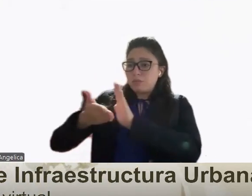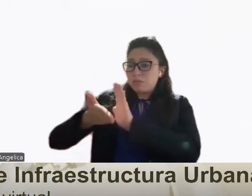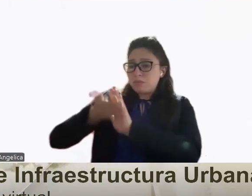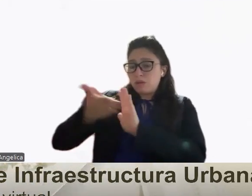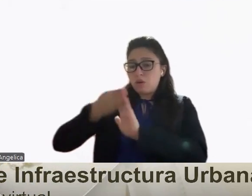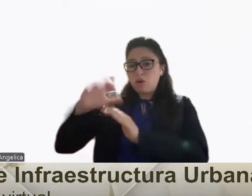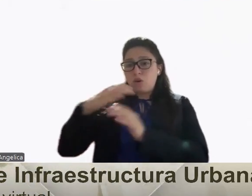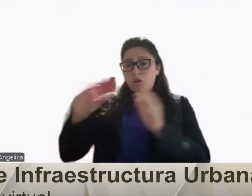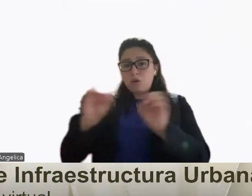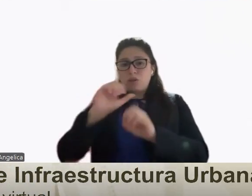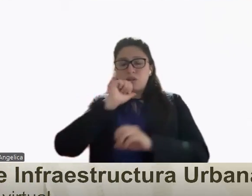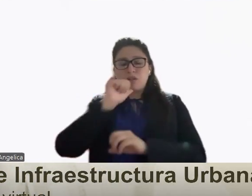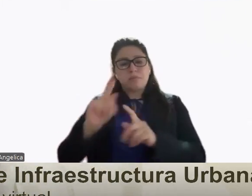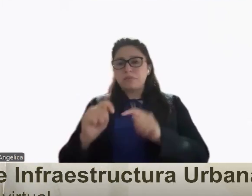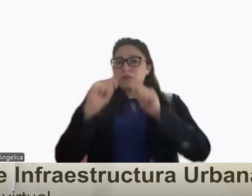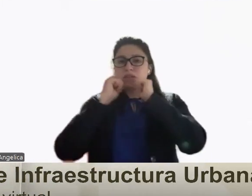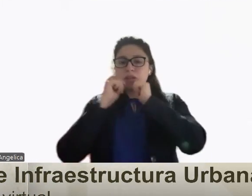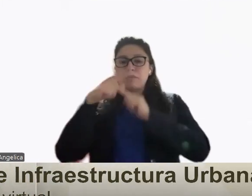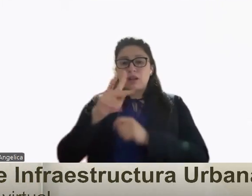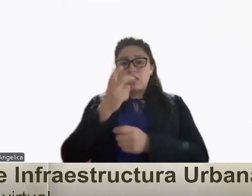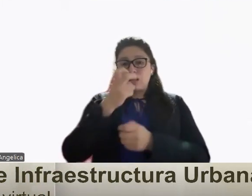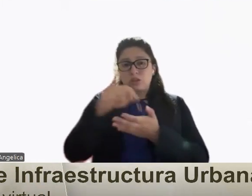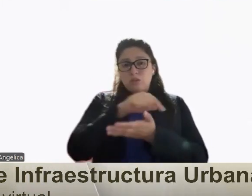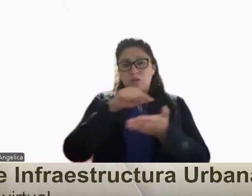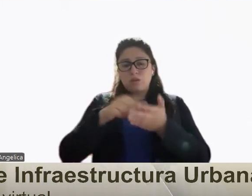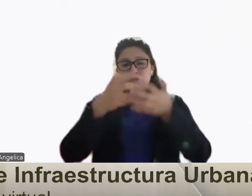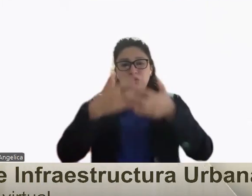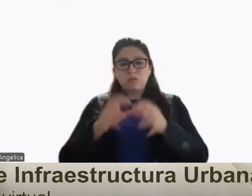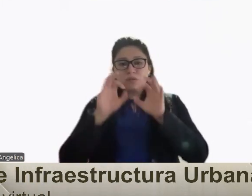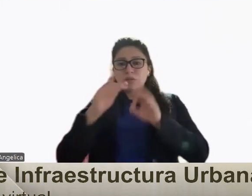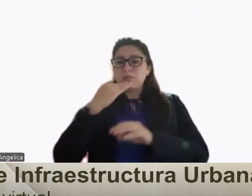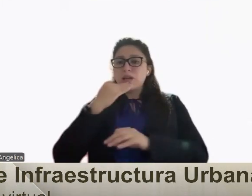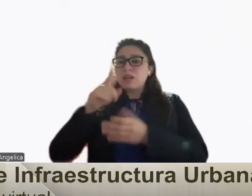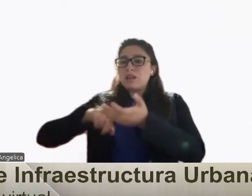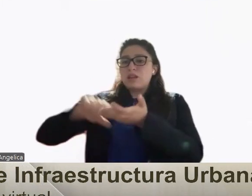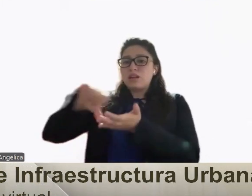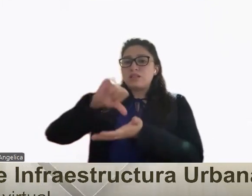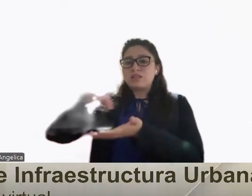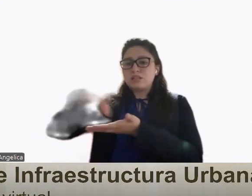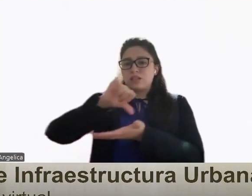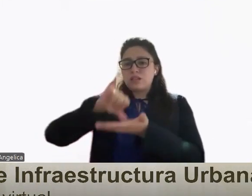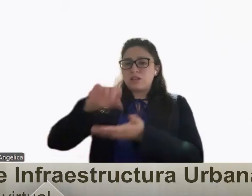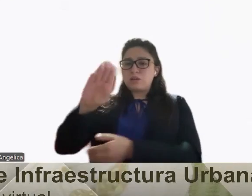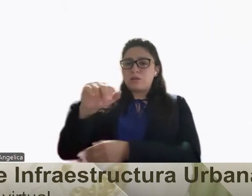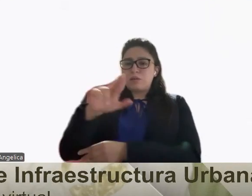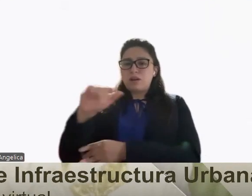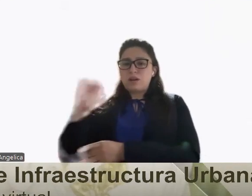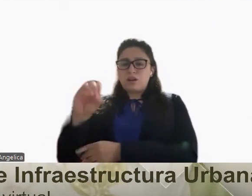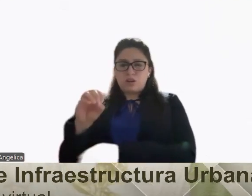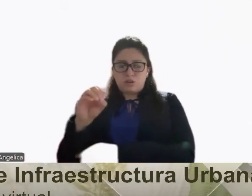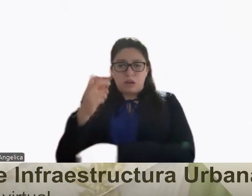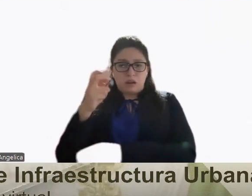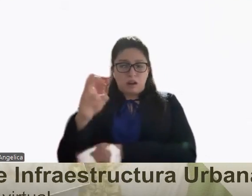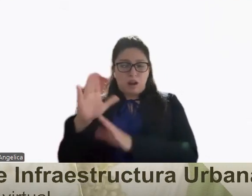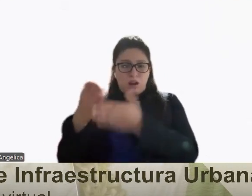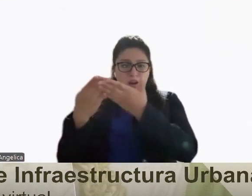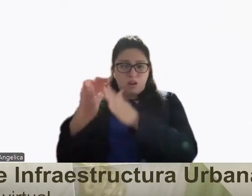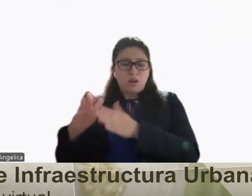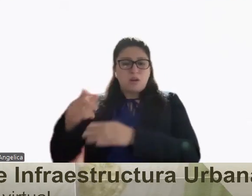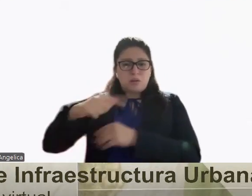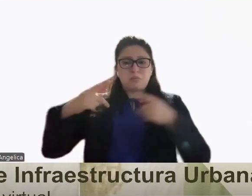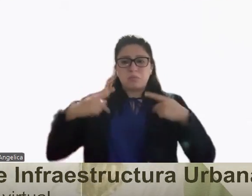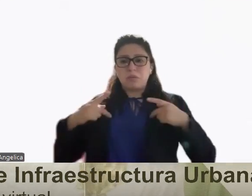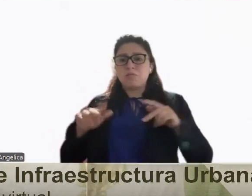está funcionando. El centro de barrio que se establece como una normatividad secundaria y que posibilita